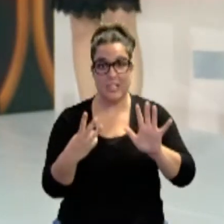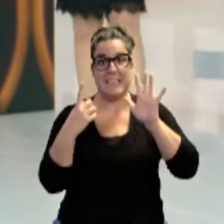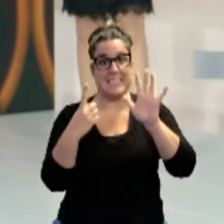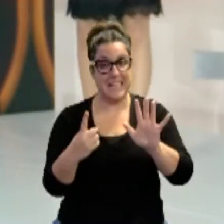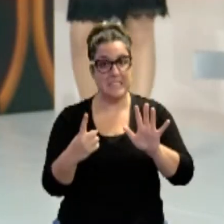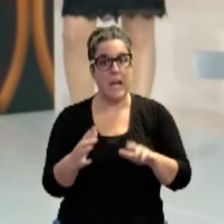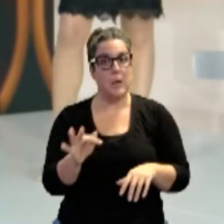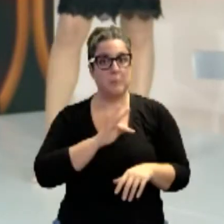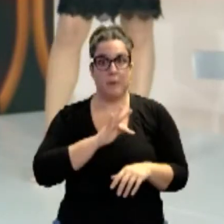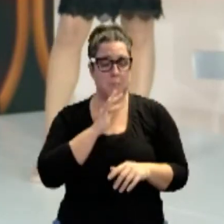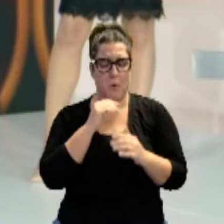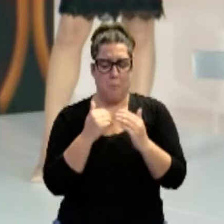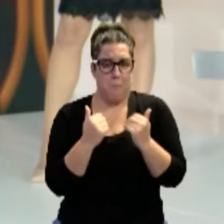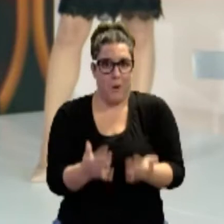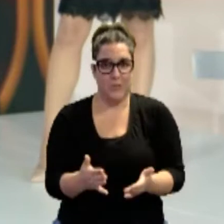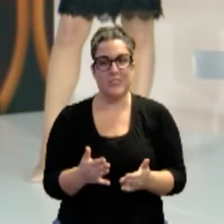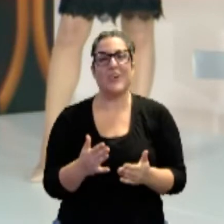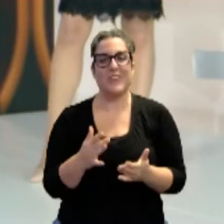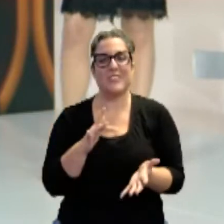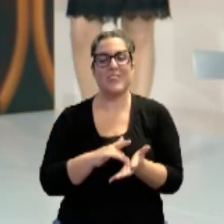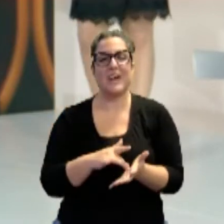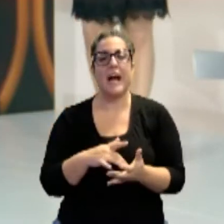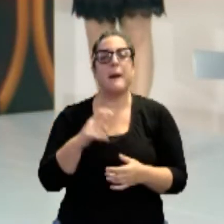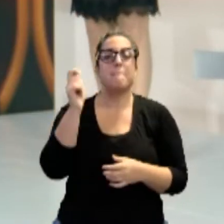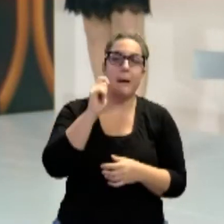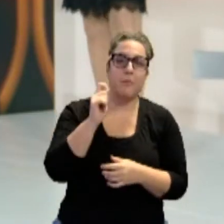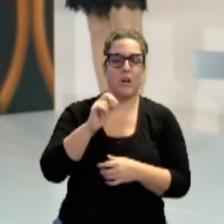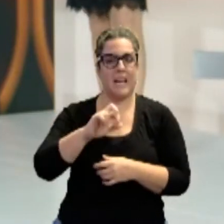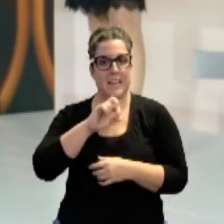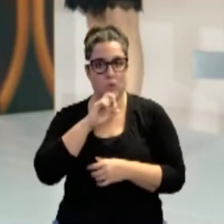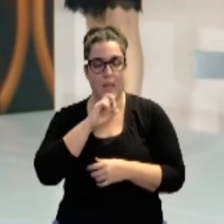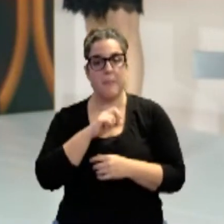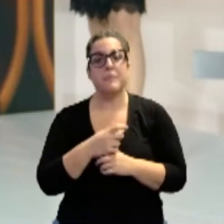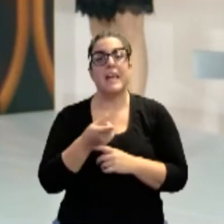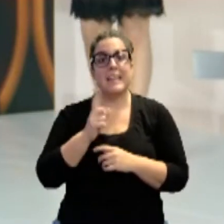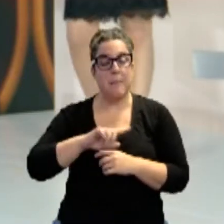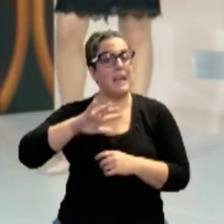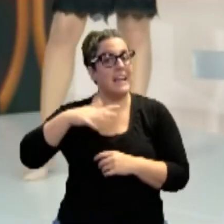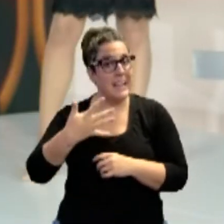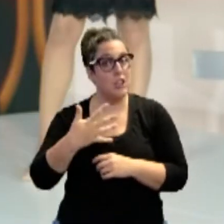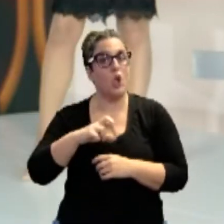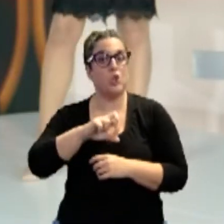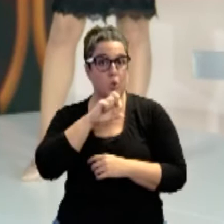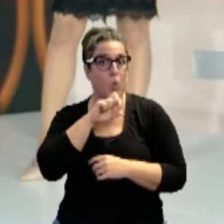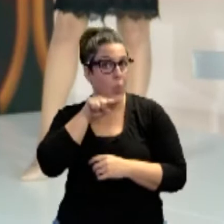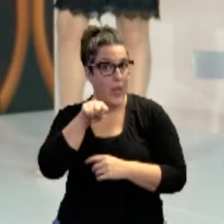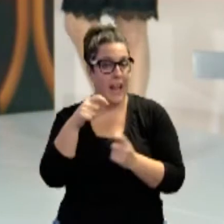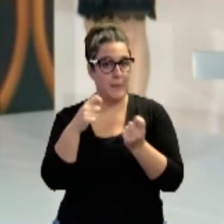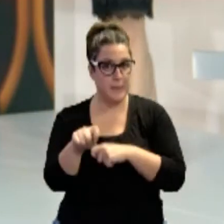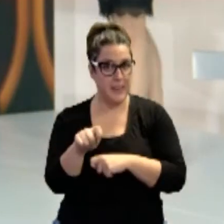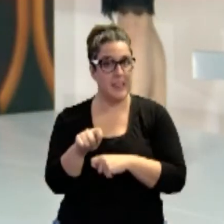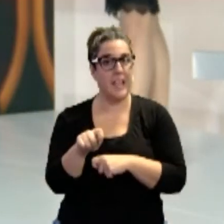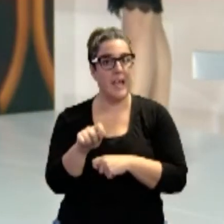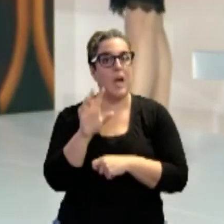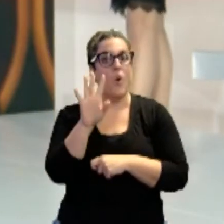86.986, el premio más madrugador, por cierto, vendido en Pamplona y Tudela. Y otro décimo de otro quinto premio en la calle Ador de Tudela, este que ven,